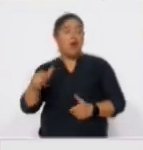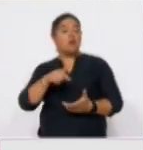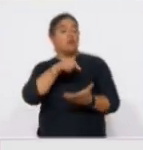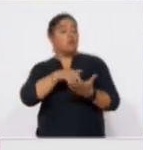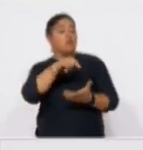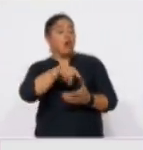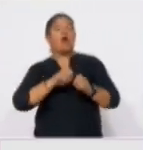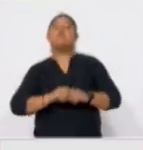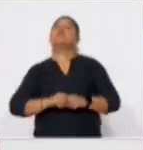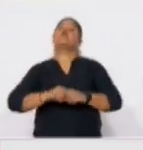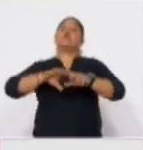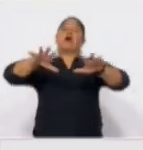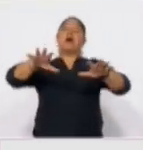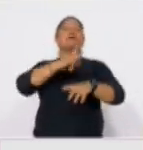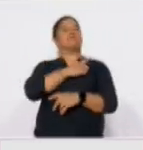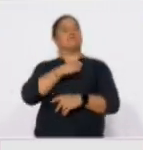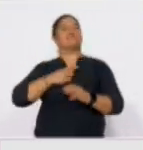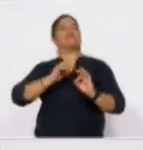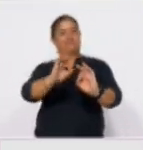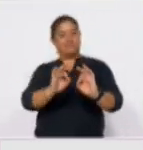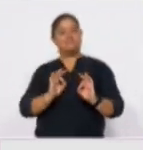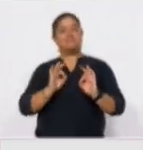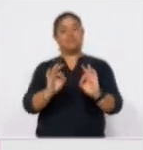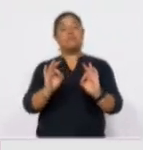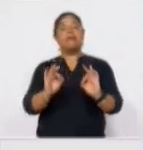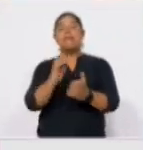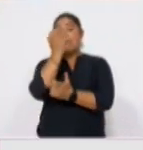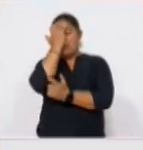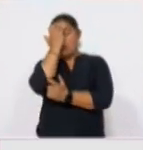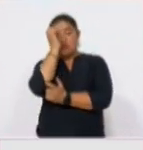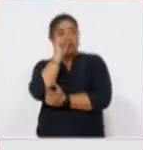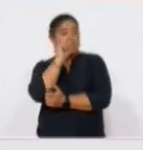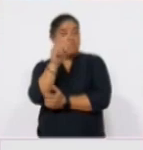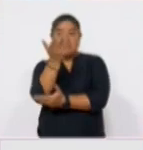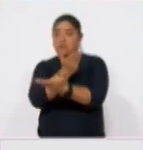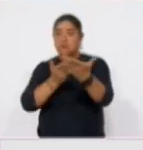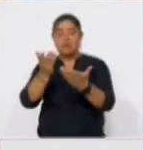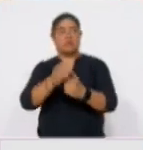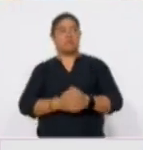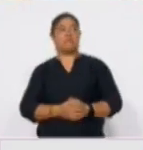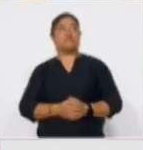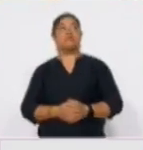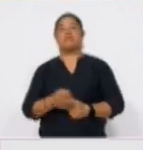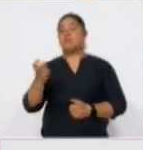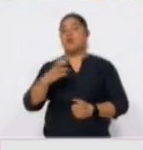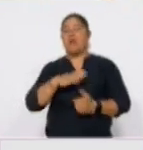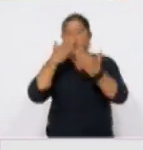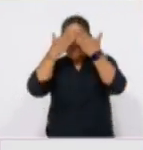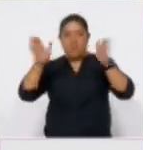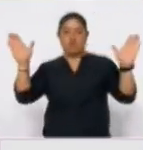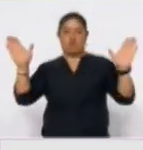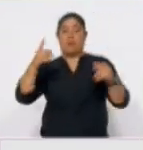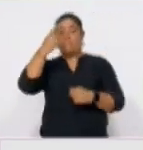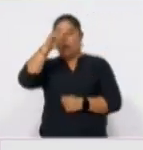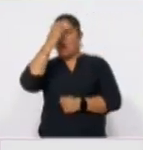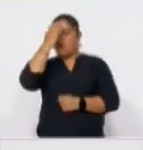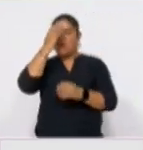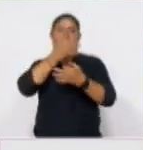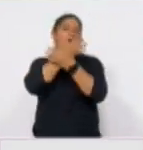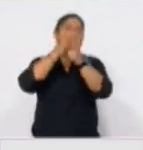una exposición como se debe y que se conozcan. Esto es una apertura que se da para dar a conocer bien a todos